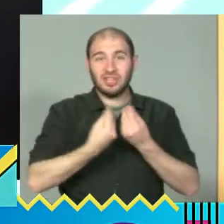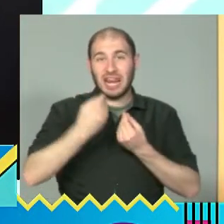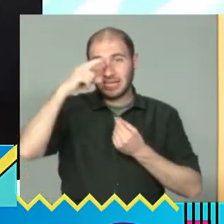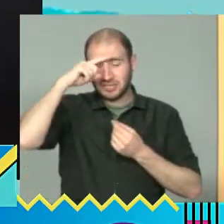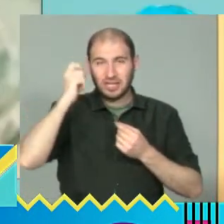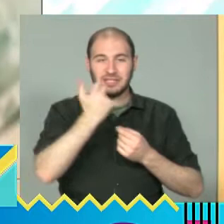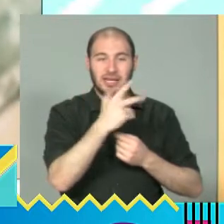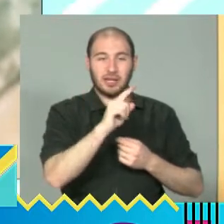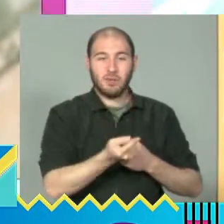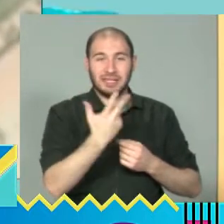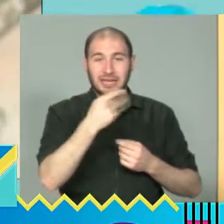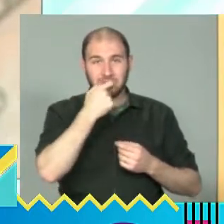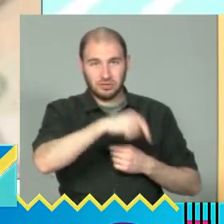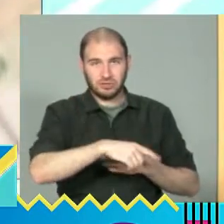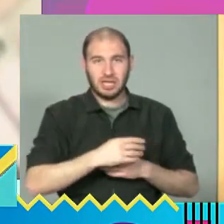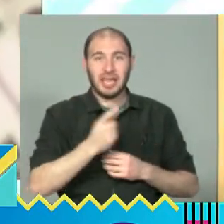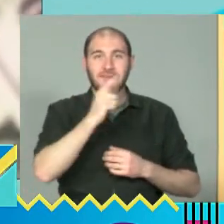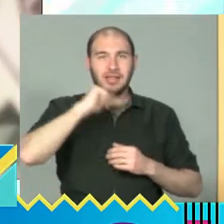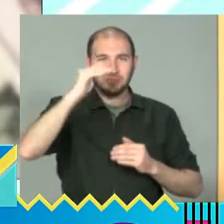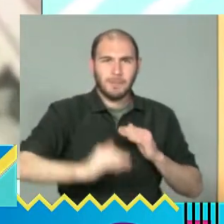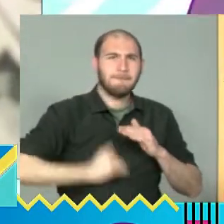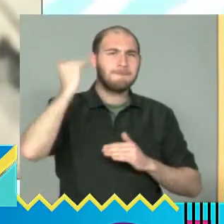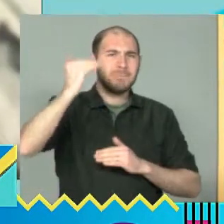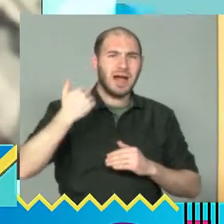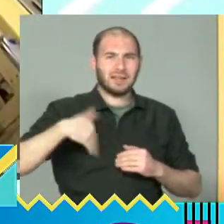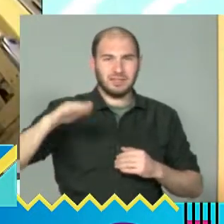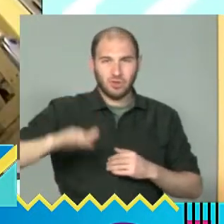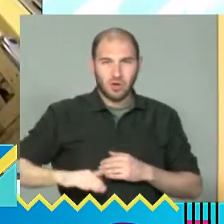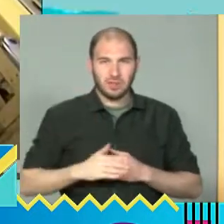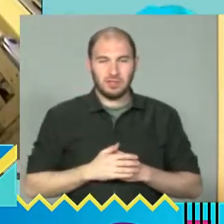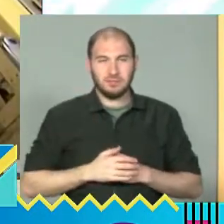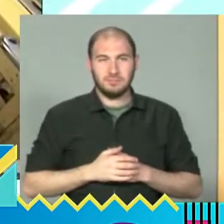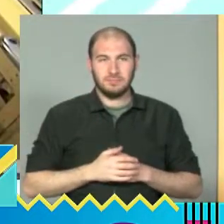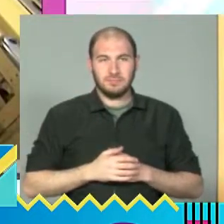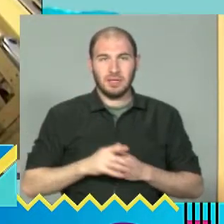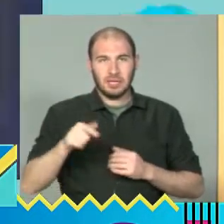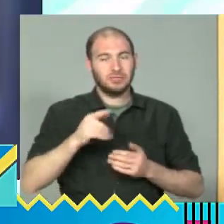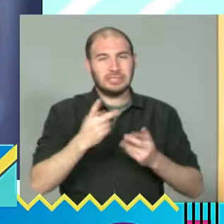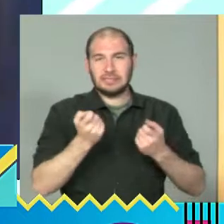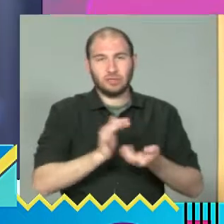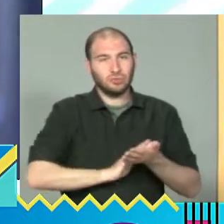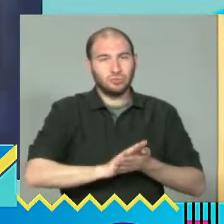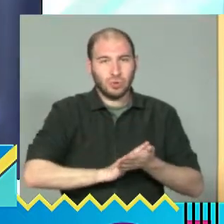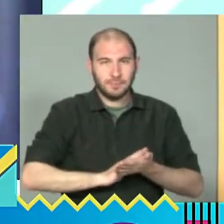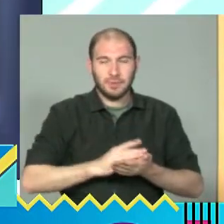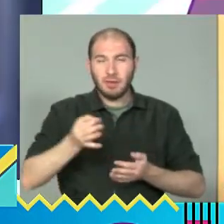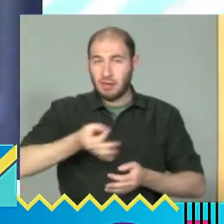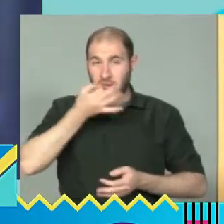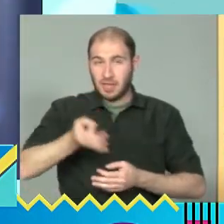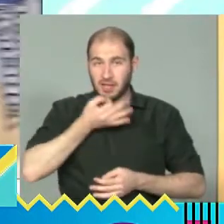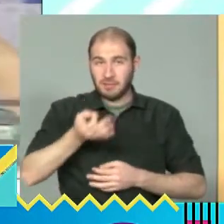de un 3,3% en Mendoza, la inflación más alta del país, por lo cual es un tema, digamos, a resolver. En el discurso